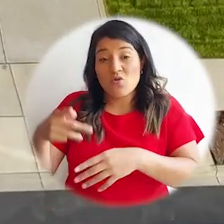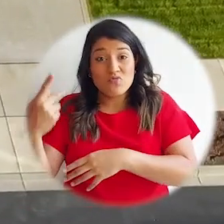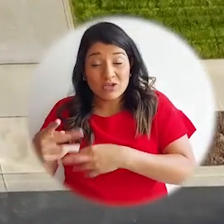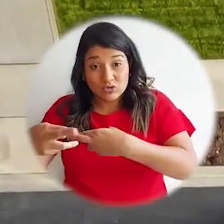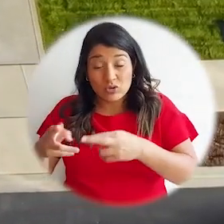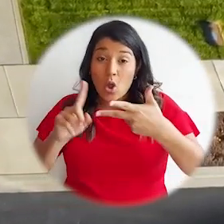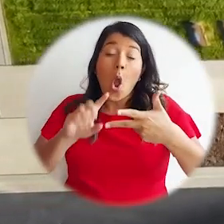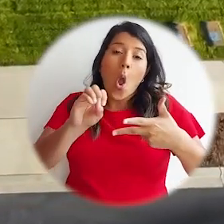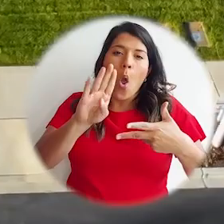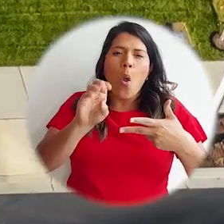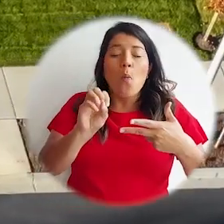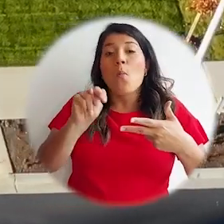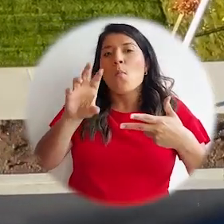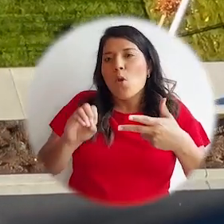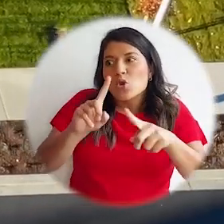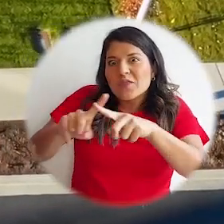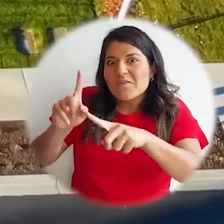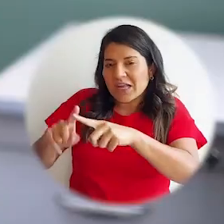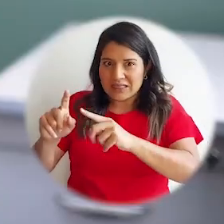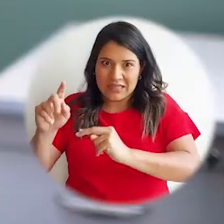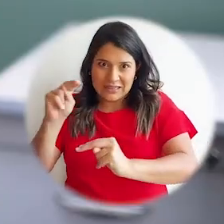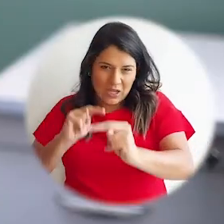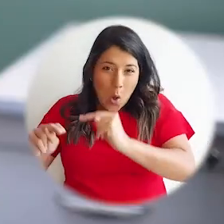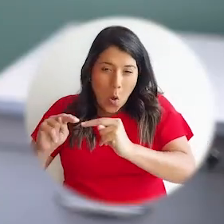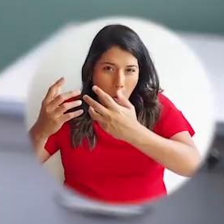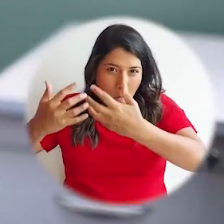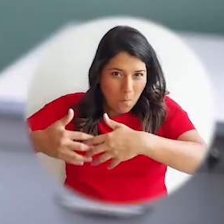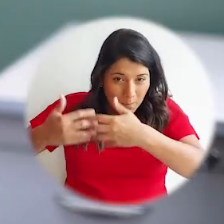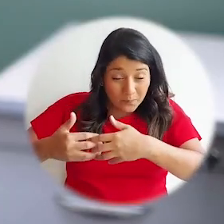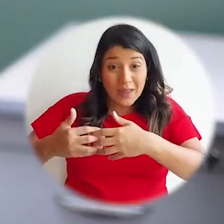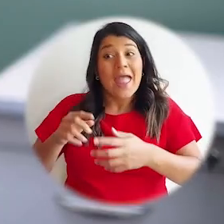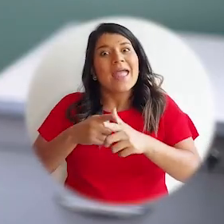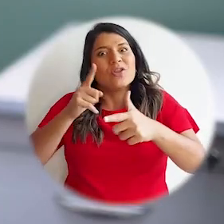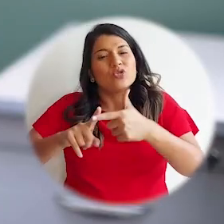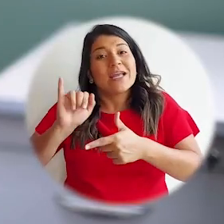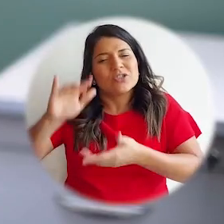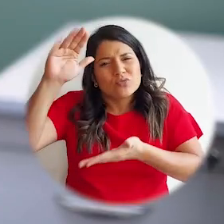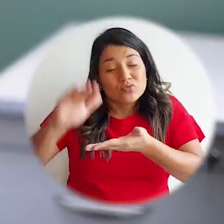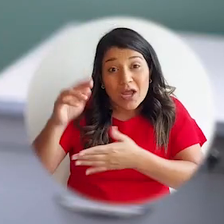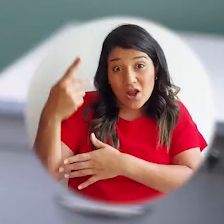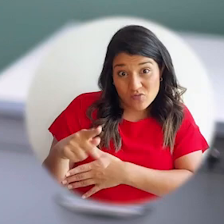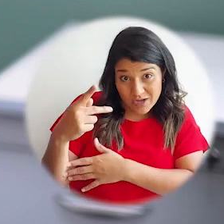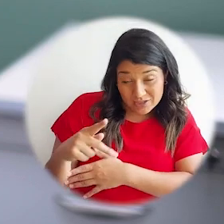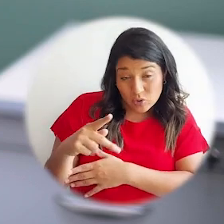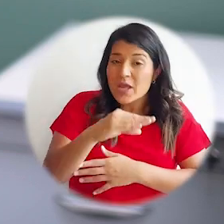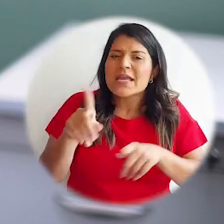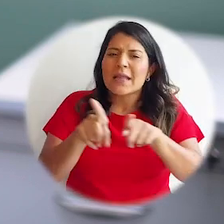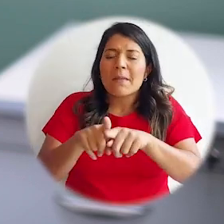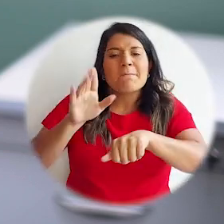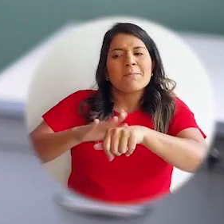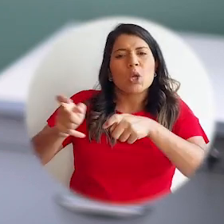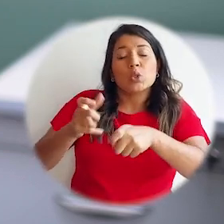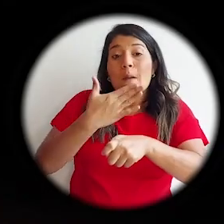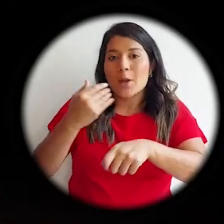o bonos de mercados emergentes corporativos. Estos brindan un poco más de exposición al riesgo de crédito y a su vez ayudan a moderar la duración